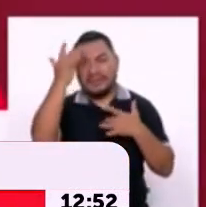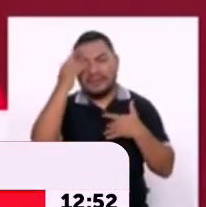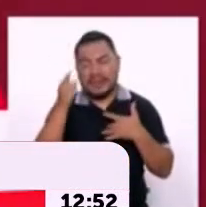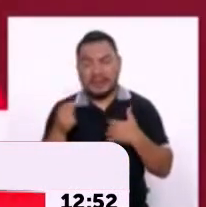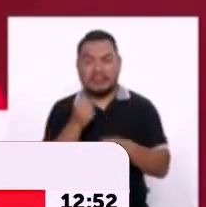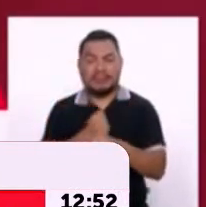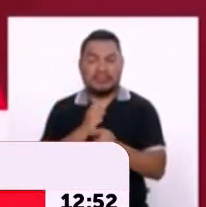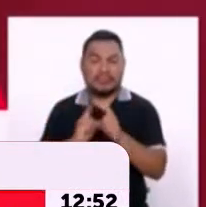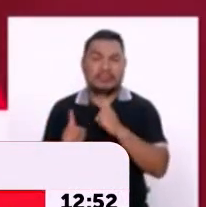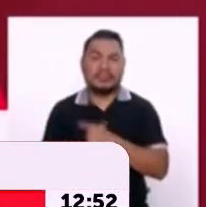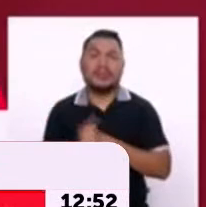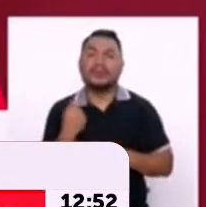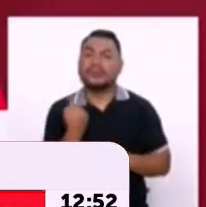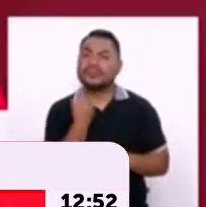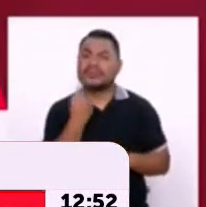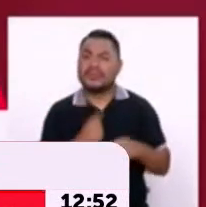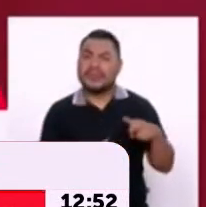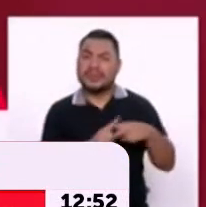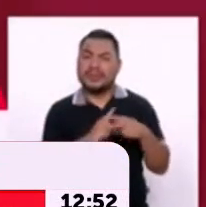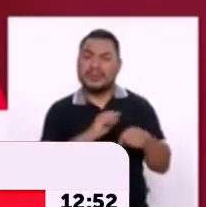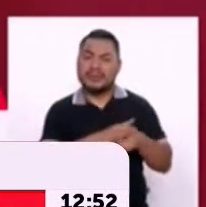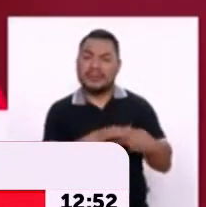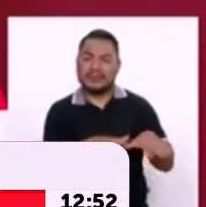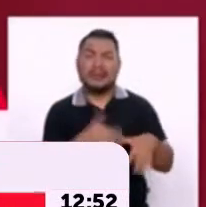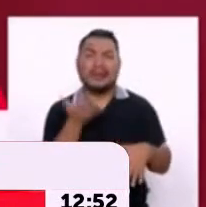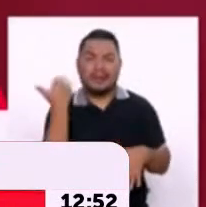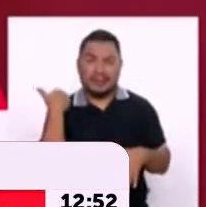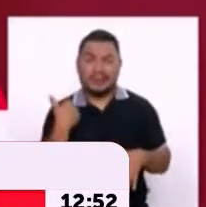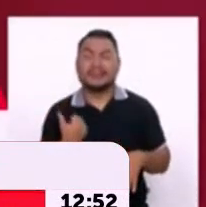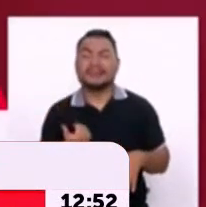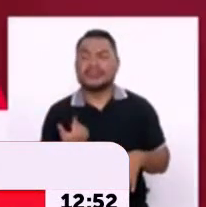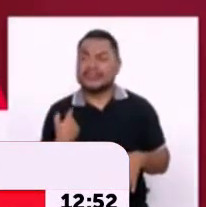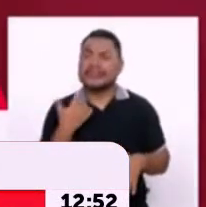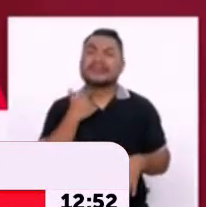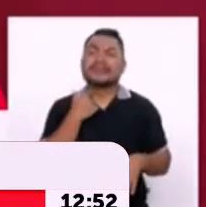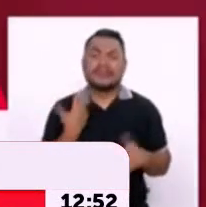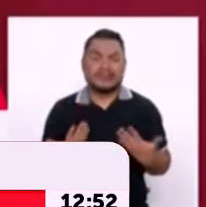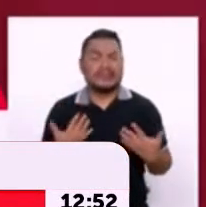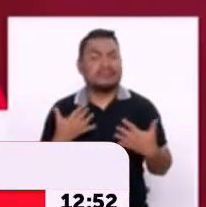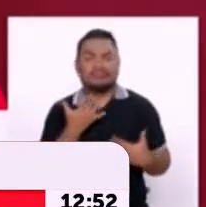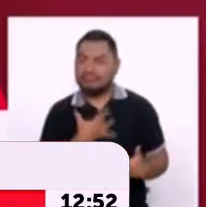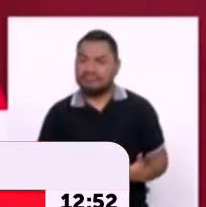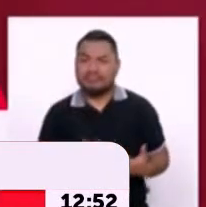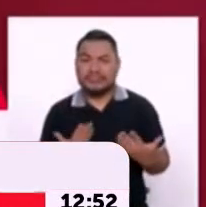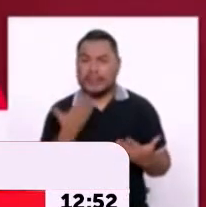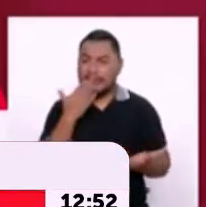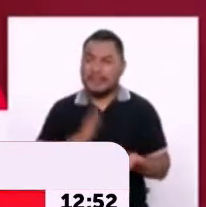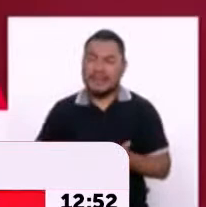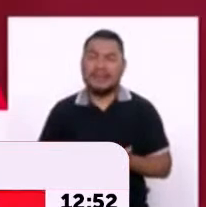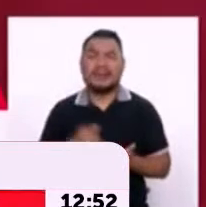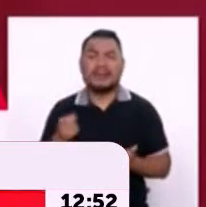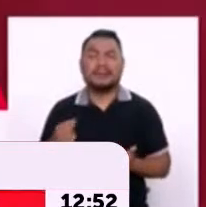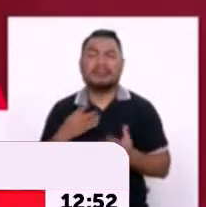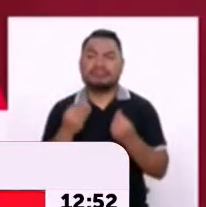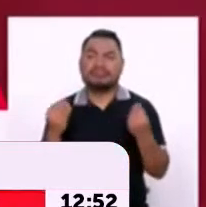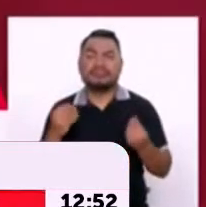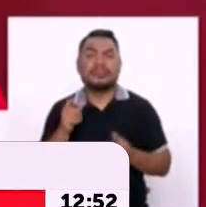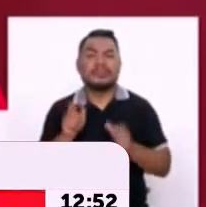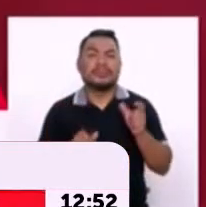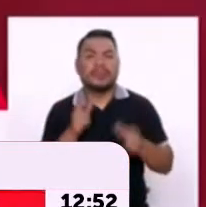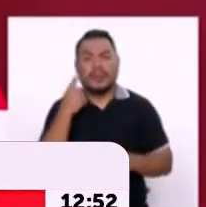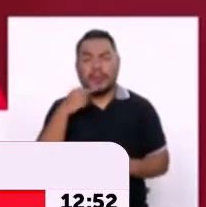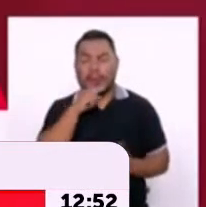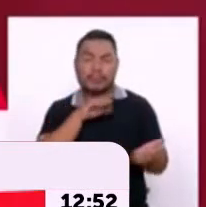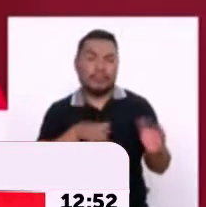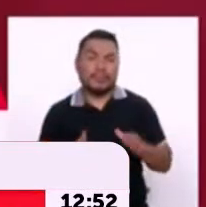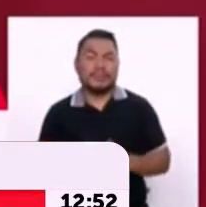enfermedades, no solamente el COVID, que nos ha enrostrado lo triste que ha sido ver partir a tantas